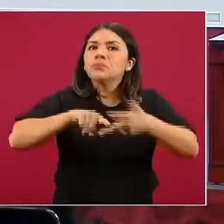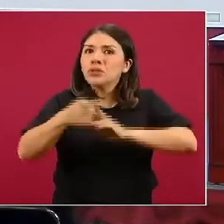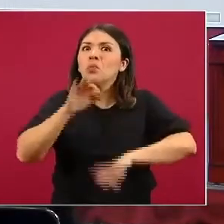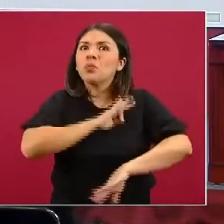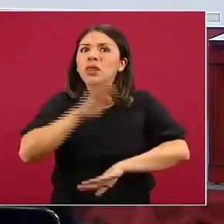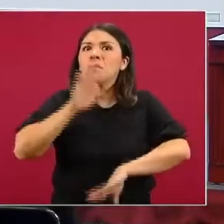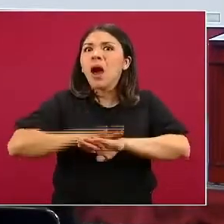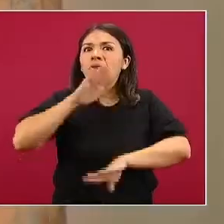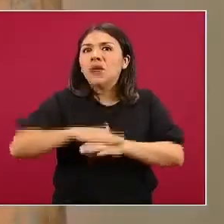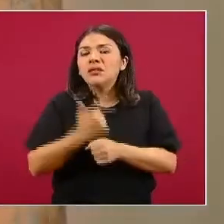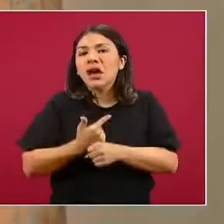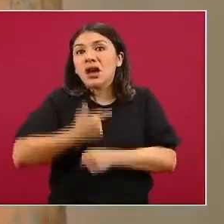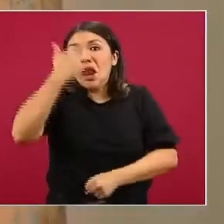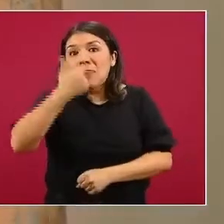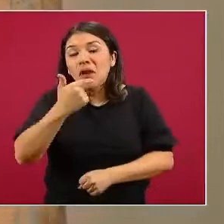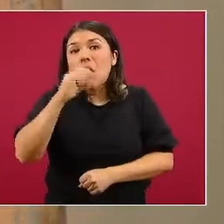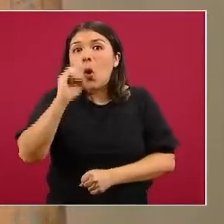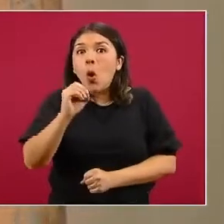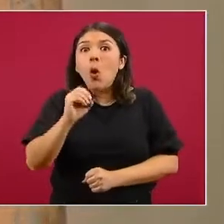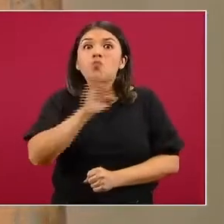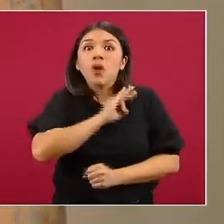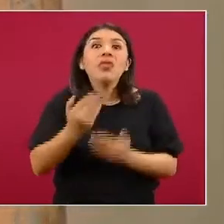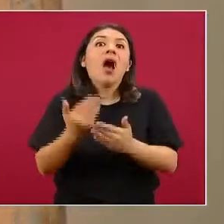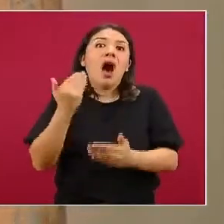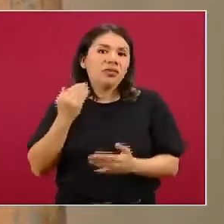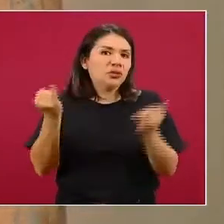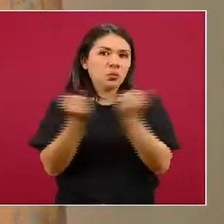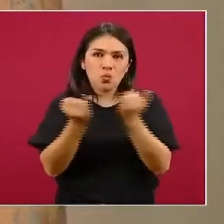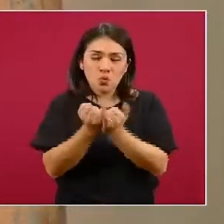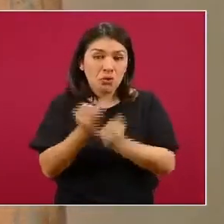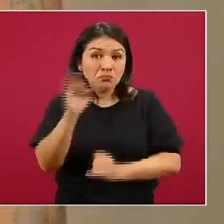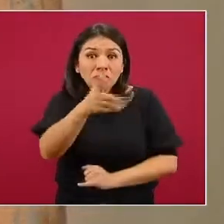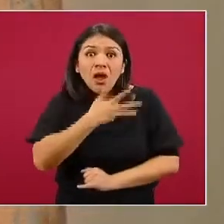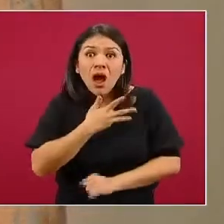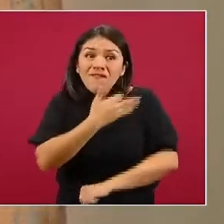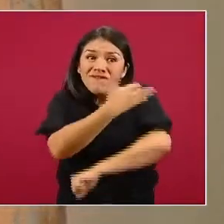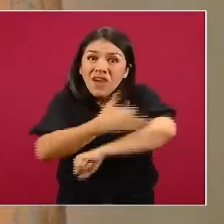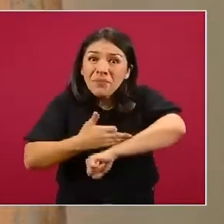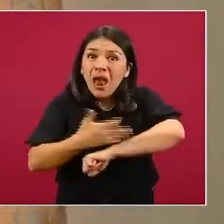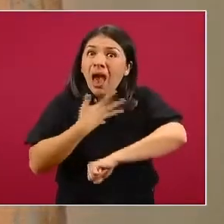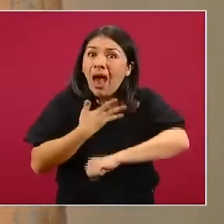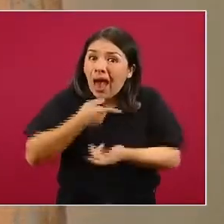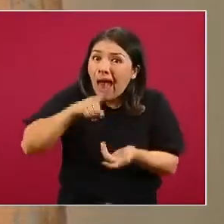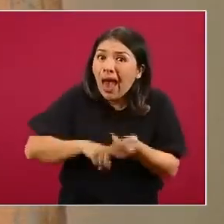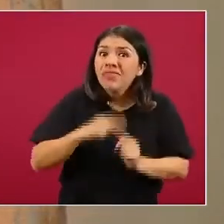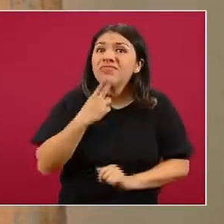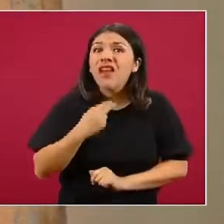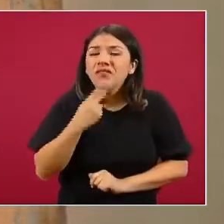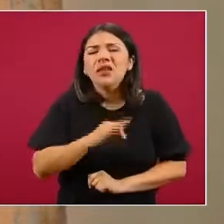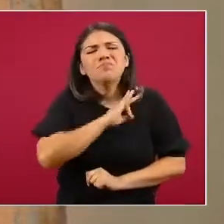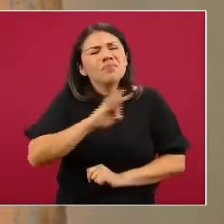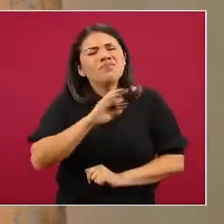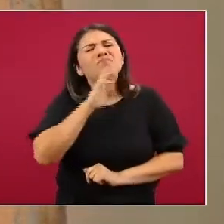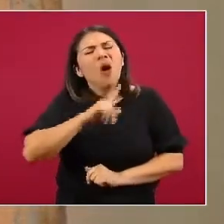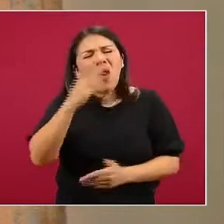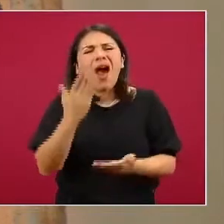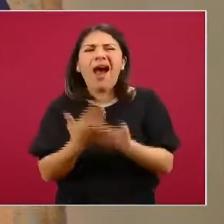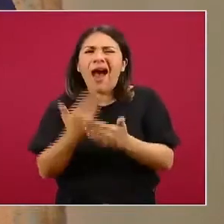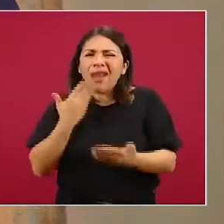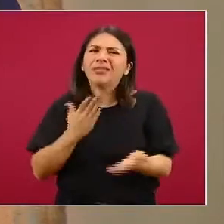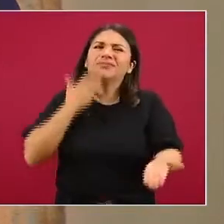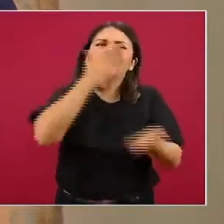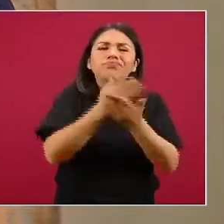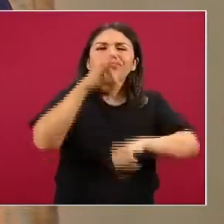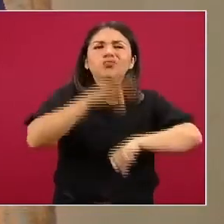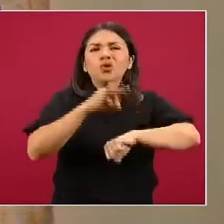riesgo, aunque ciertamente podría presentarse antes. Quien tenga familiares con diabetes, es conveniente que acuda a una